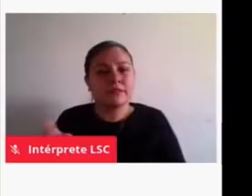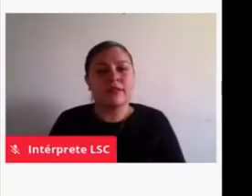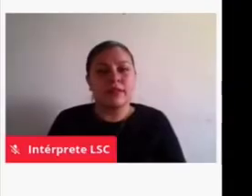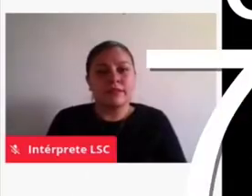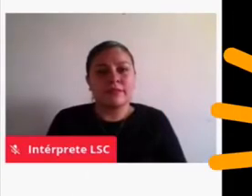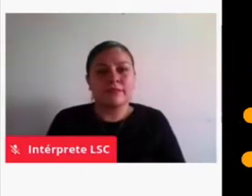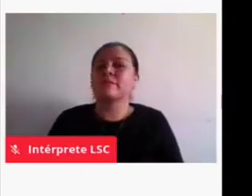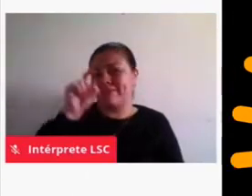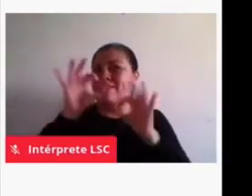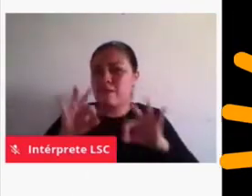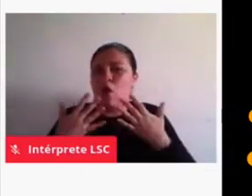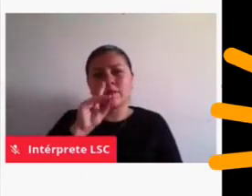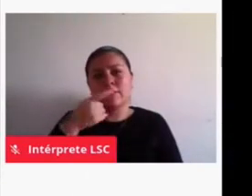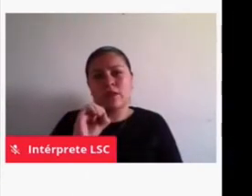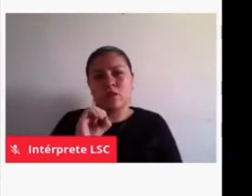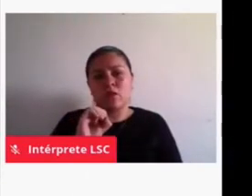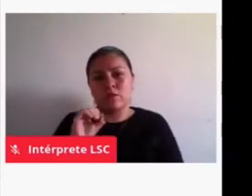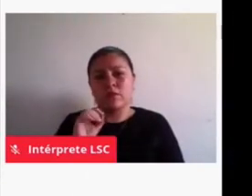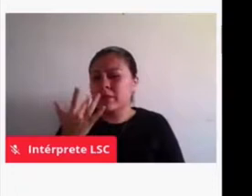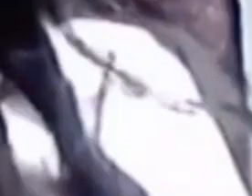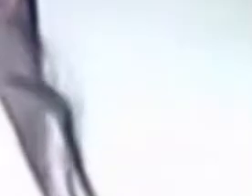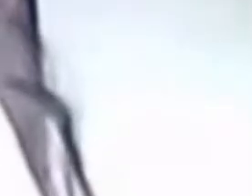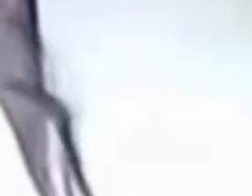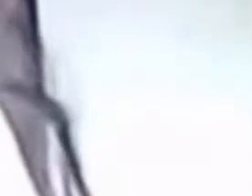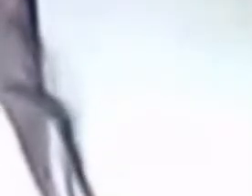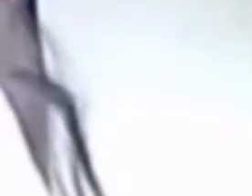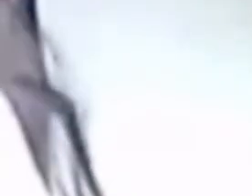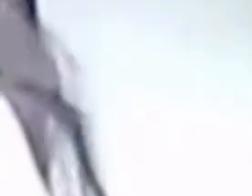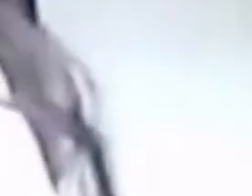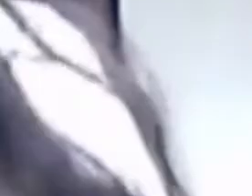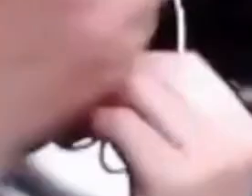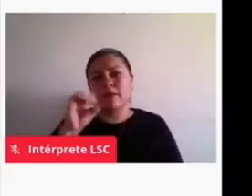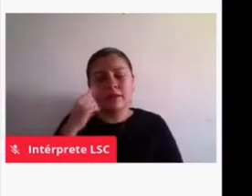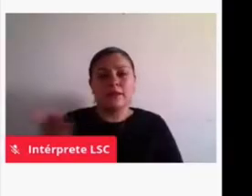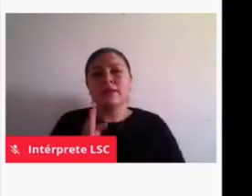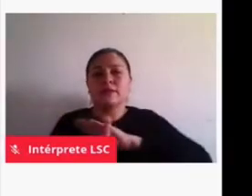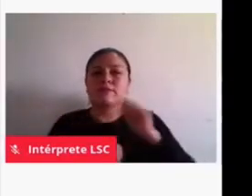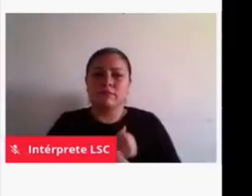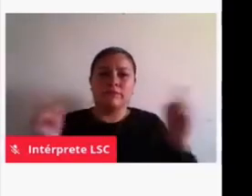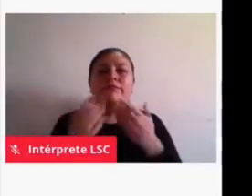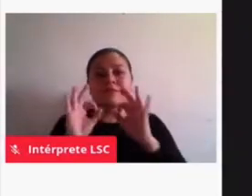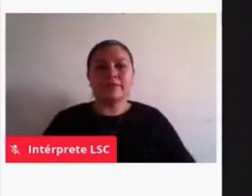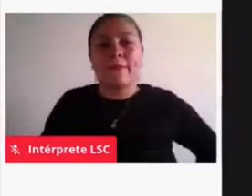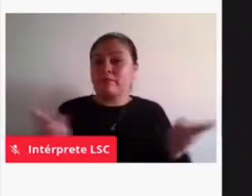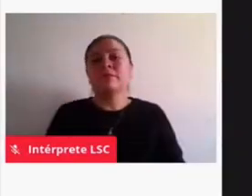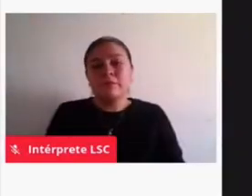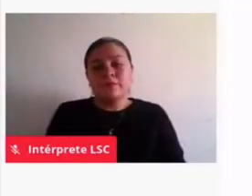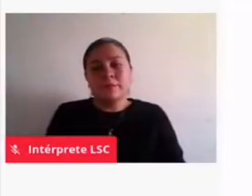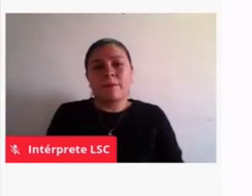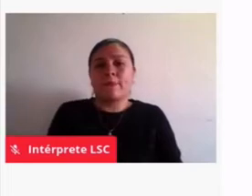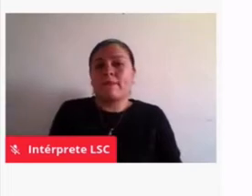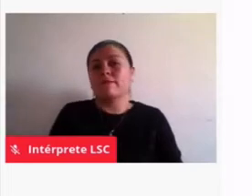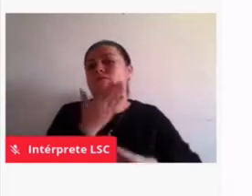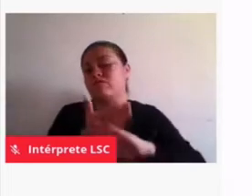participación ciudadana en un 70% frente a la participación registrada hace 4 años. Esto es una cifra histórica y un